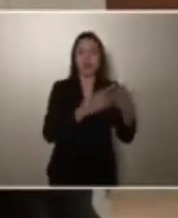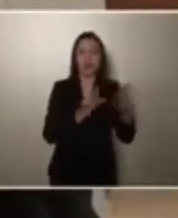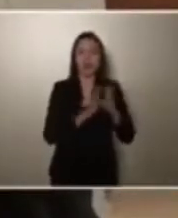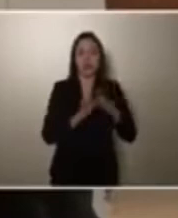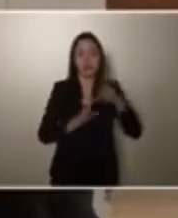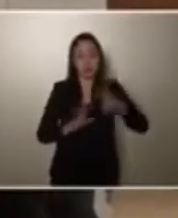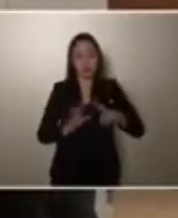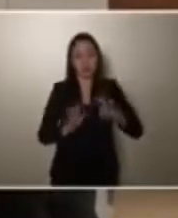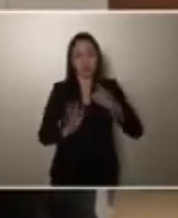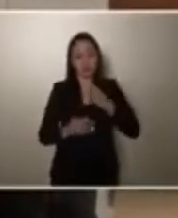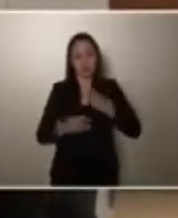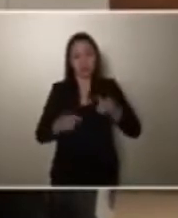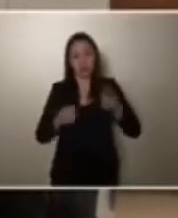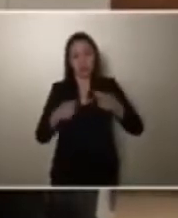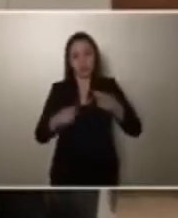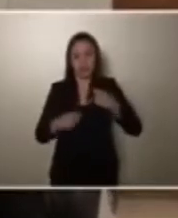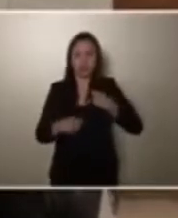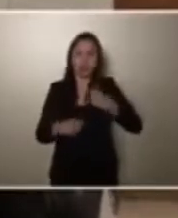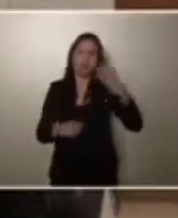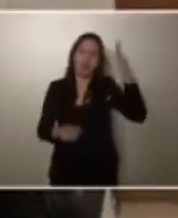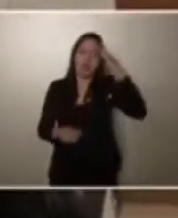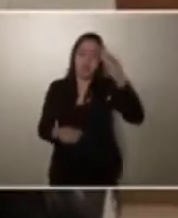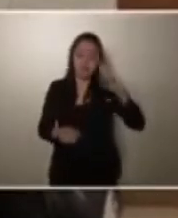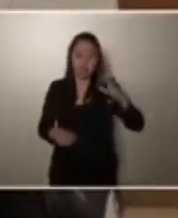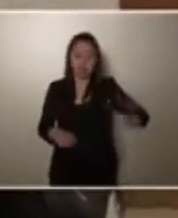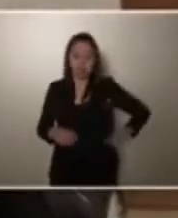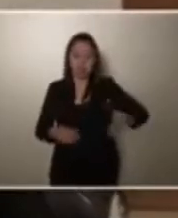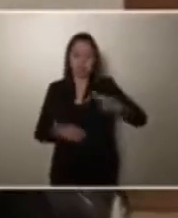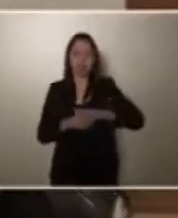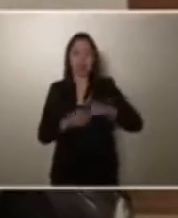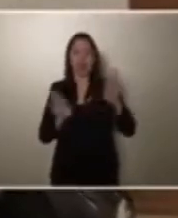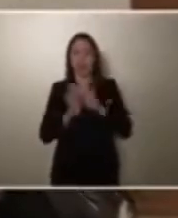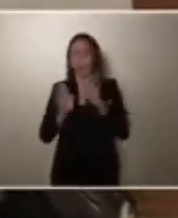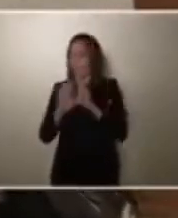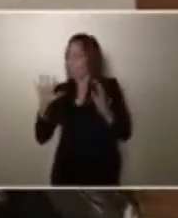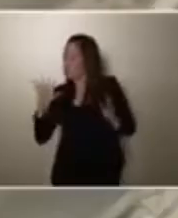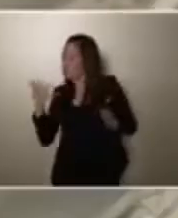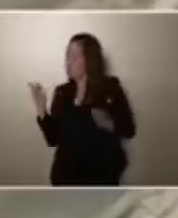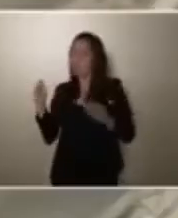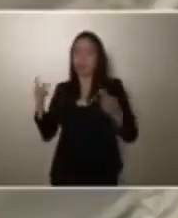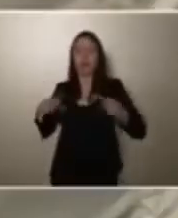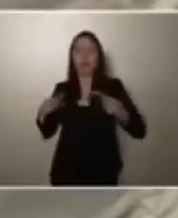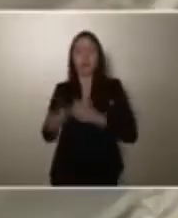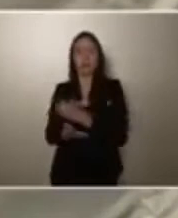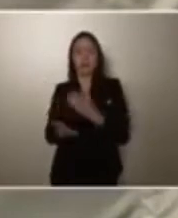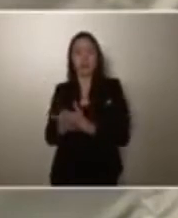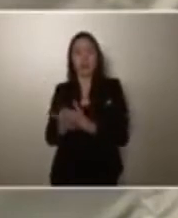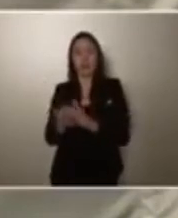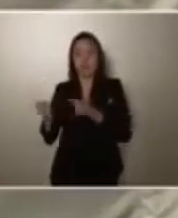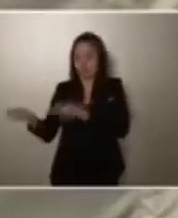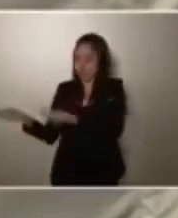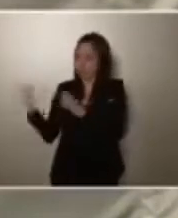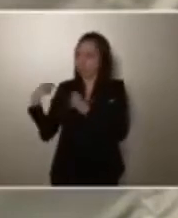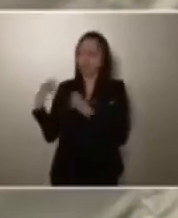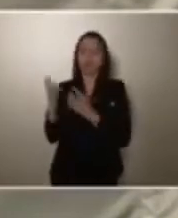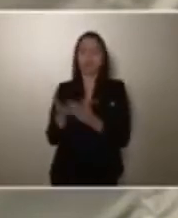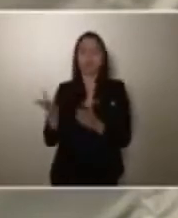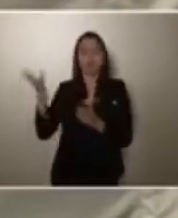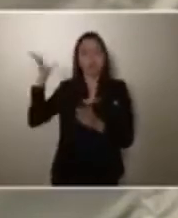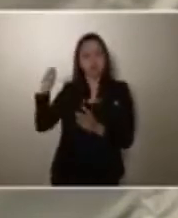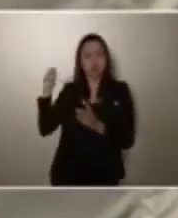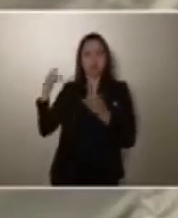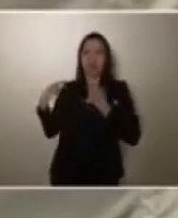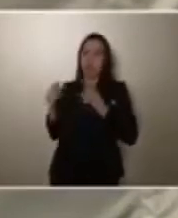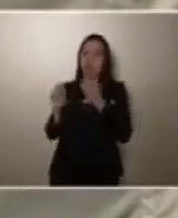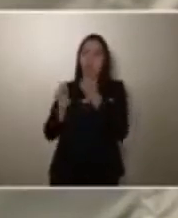labores, correspondiente al 2020. En su mensaje, el mandatario señaló que no claudicará ante la adversidad que se presente. Por lo que